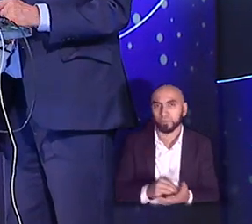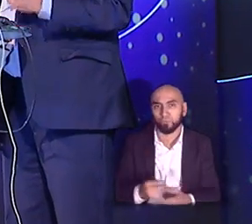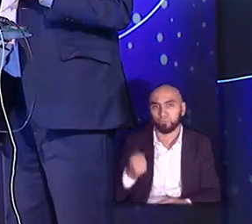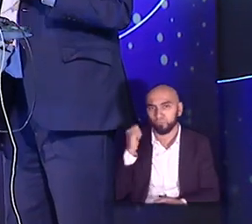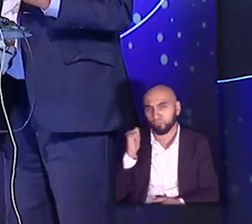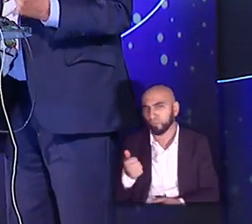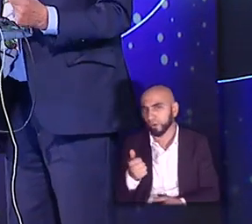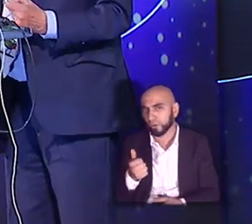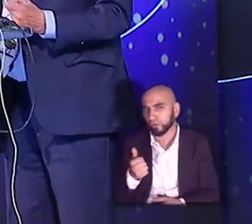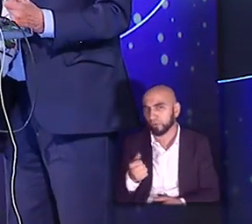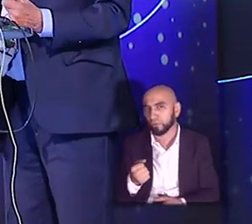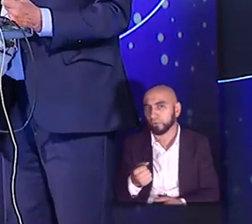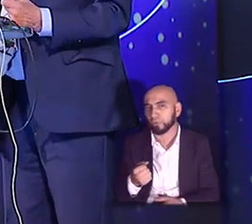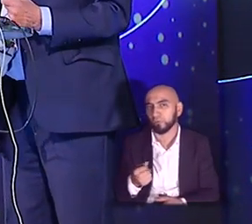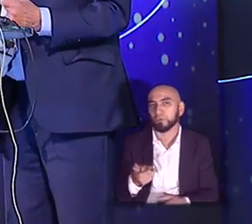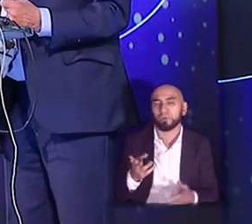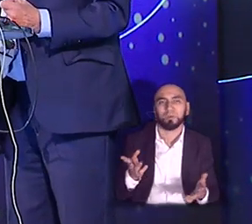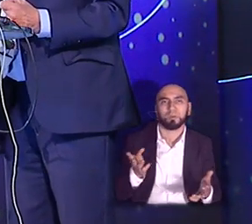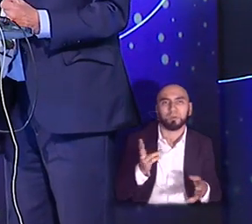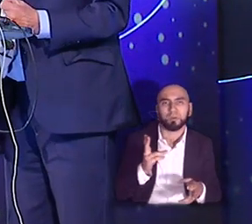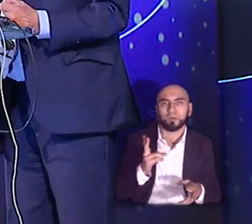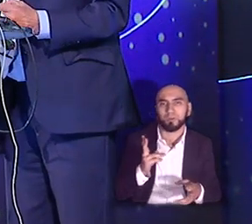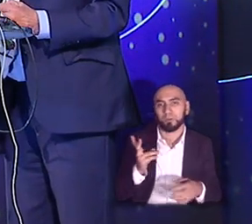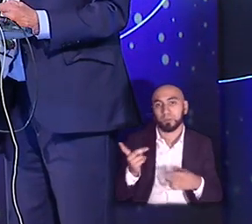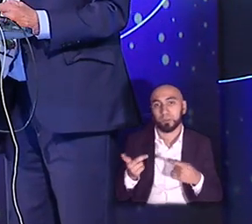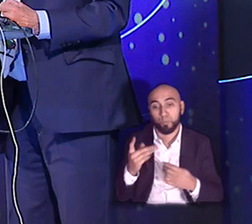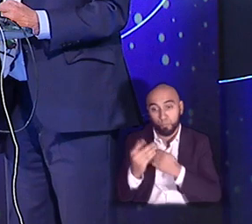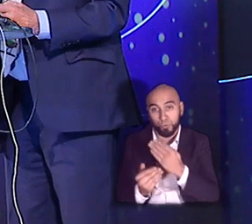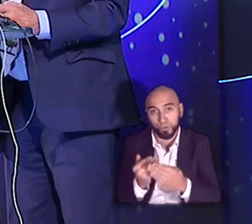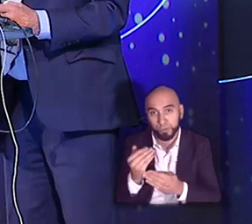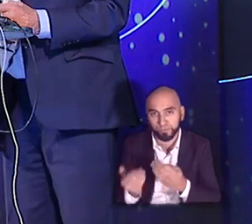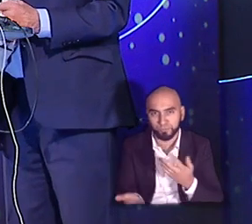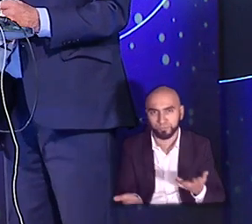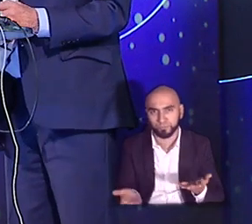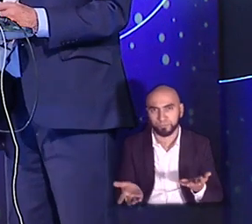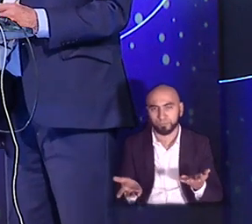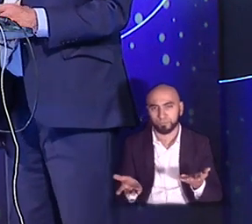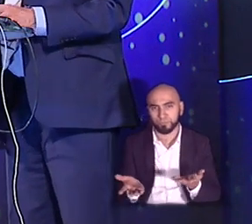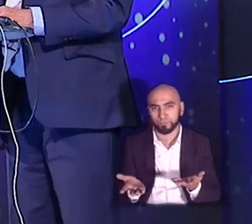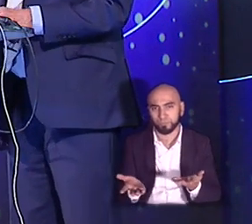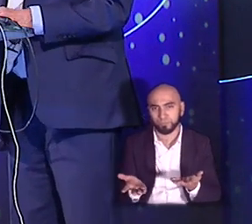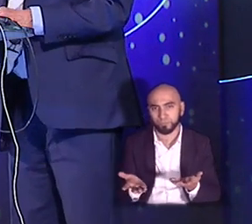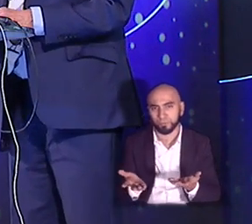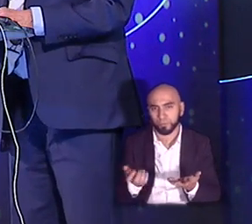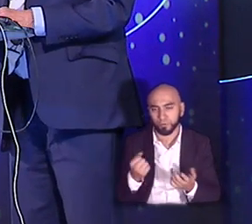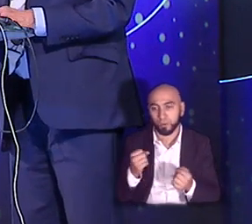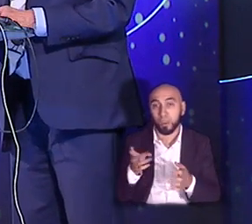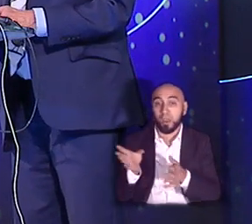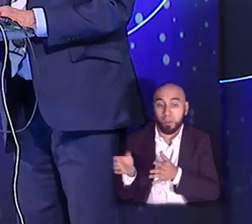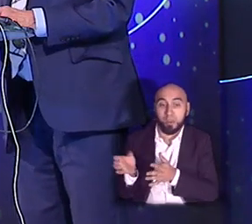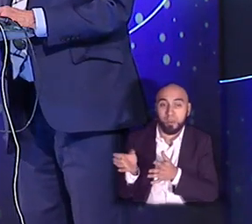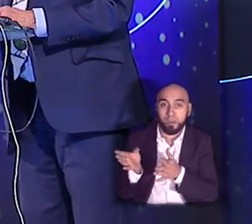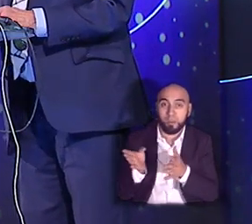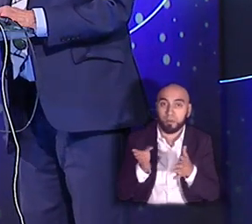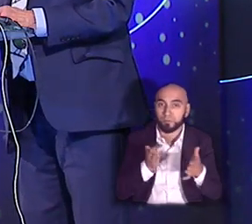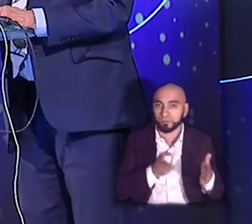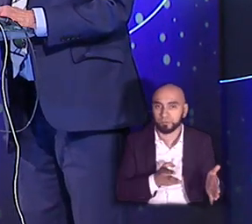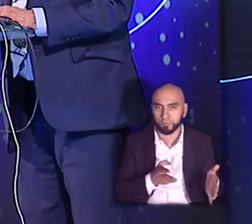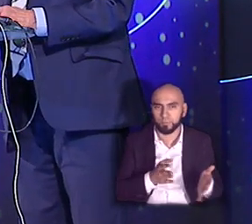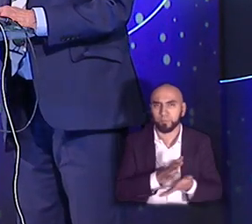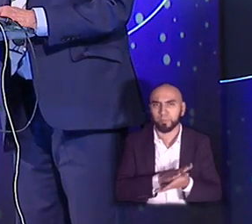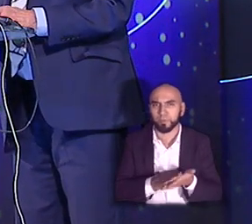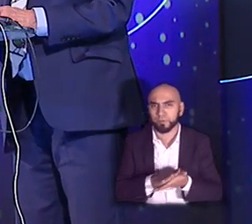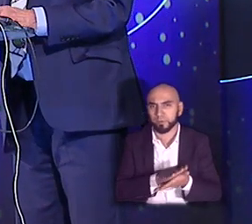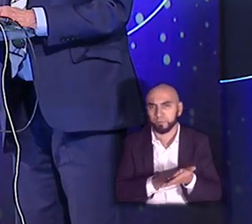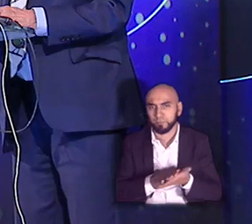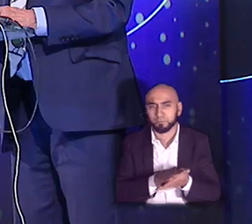que lo armoniza con el progreso evolucionario. Al otro extremo están, por ejemplo, Stephen